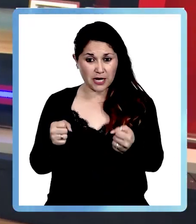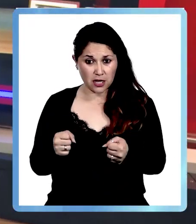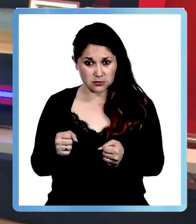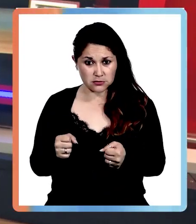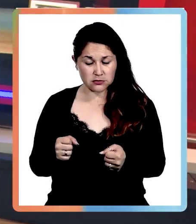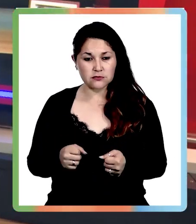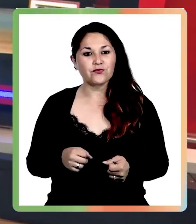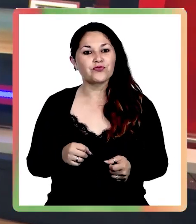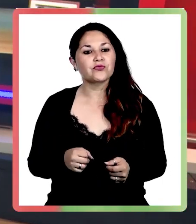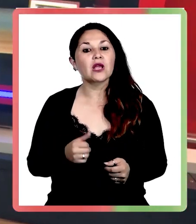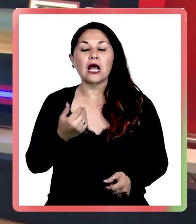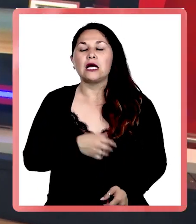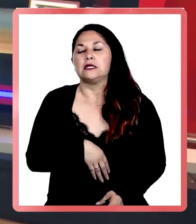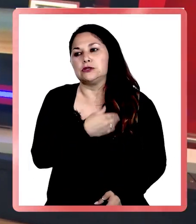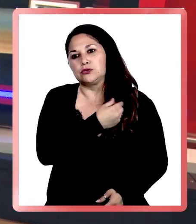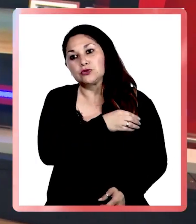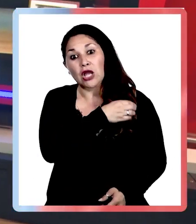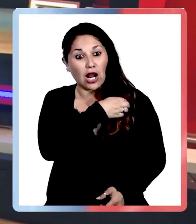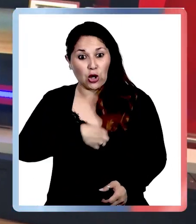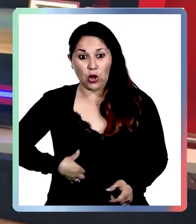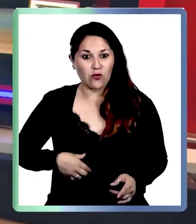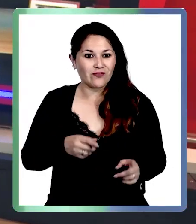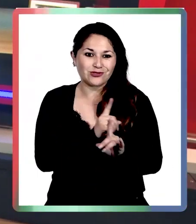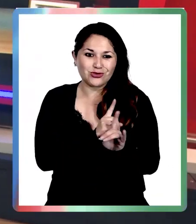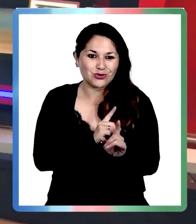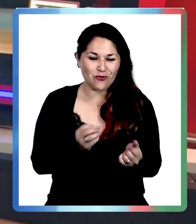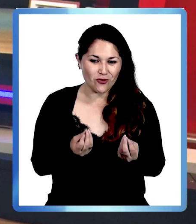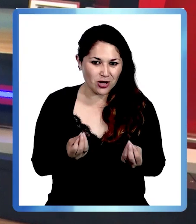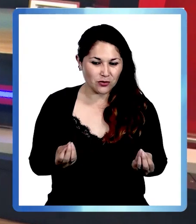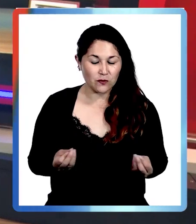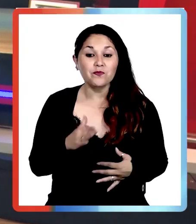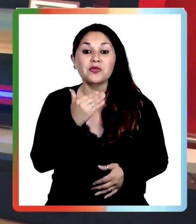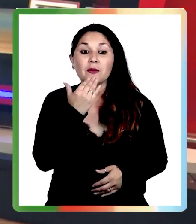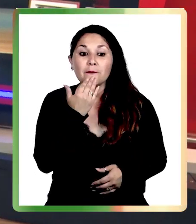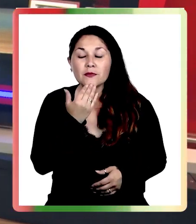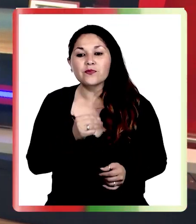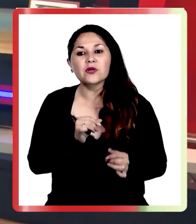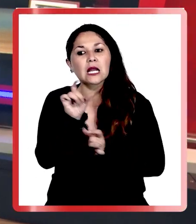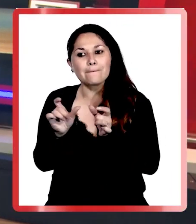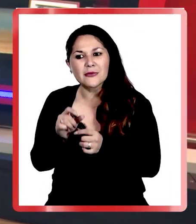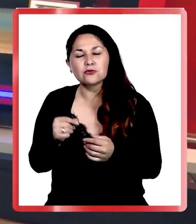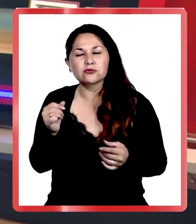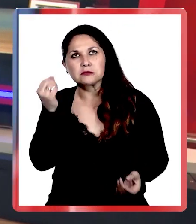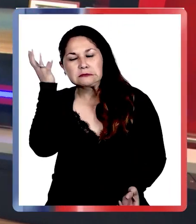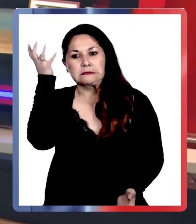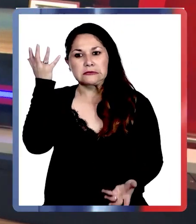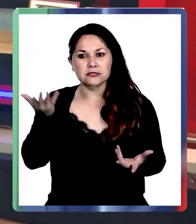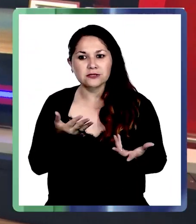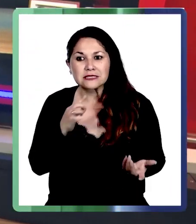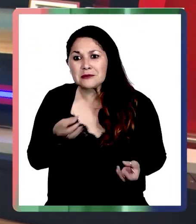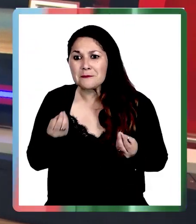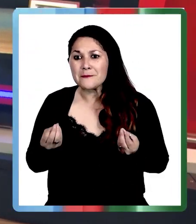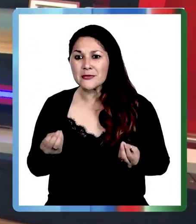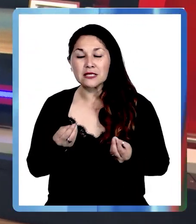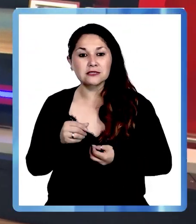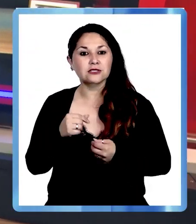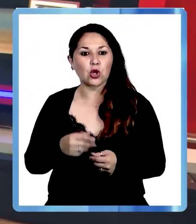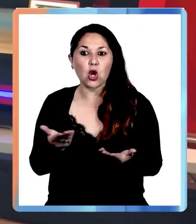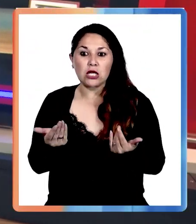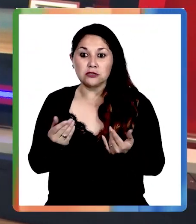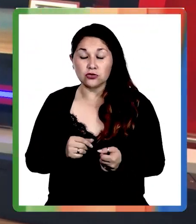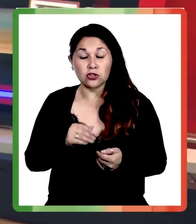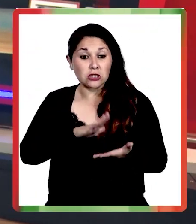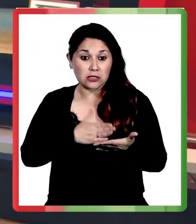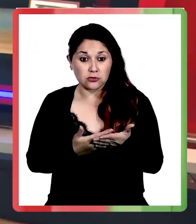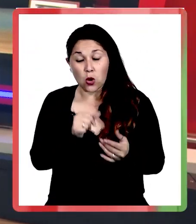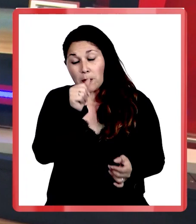quebramos. Al gobierno tampoco le conviene, yo creo que a nadie le conviene, ¿no? Desde el punto de vista de los afiliados, muchos se preguntan, bueno, ¿y qué va a pasar? Yo quiero seguir atendiéndome con la salud